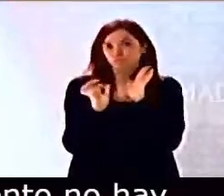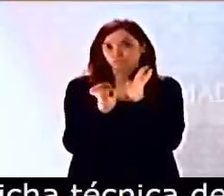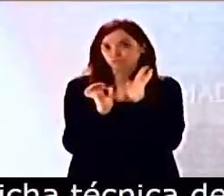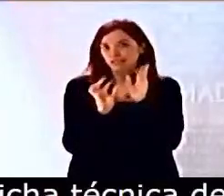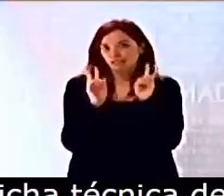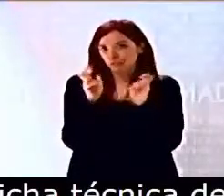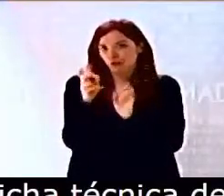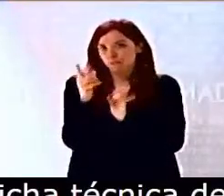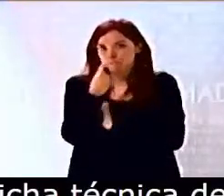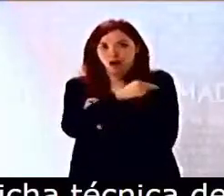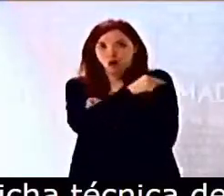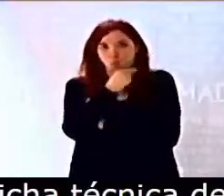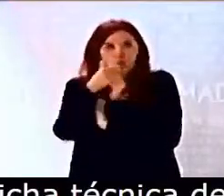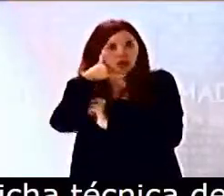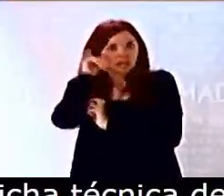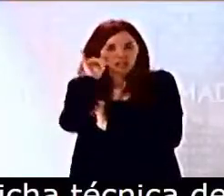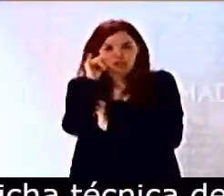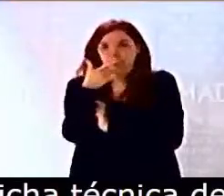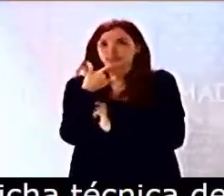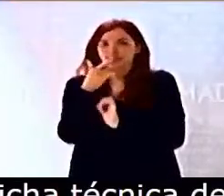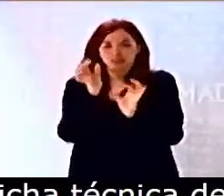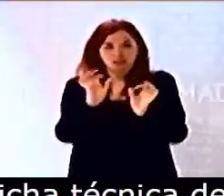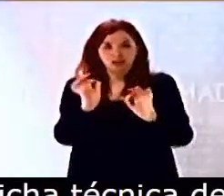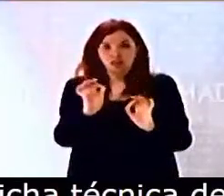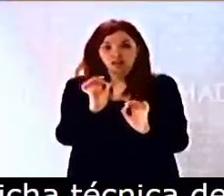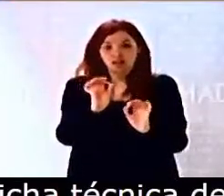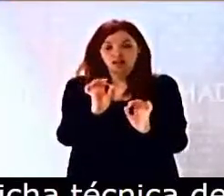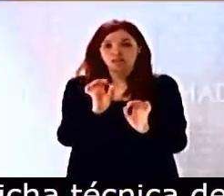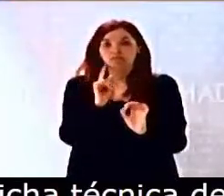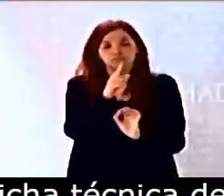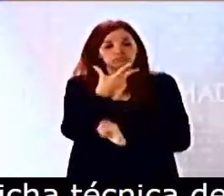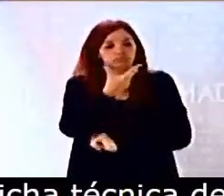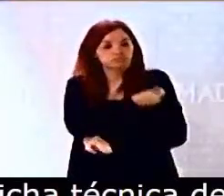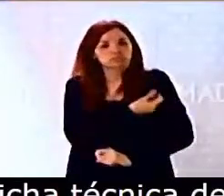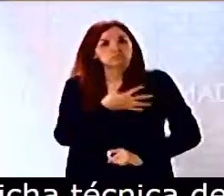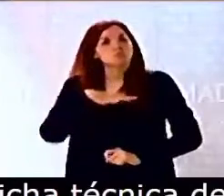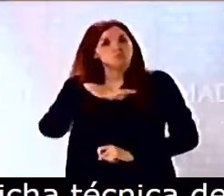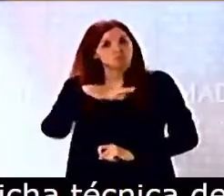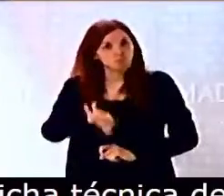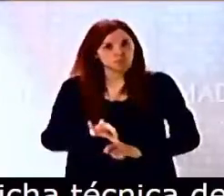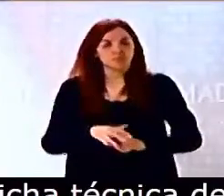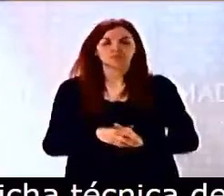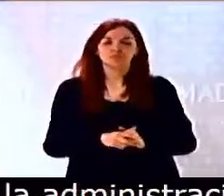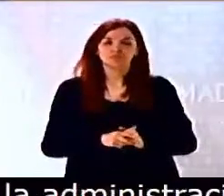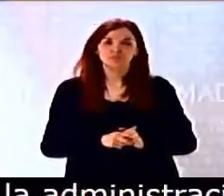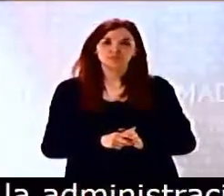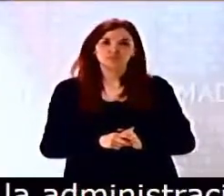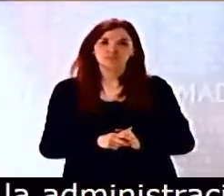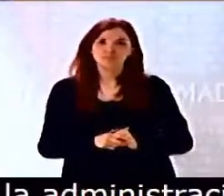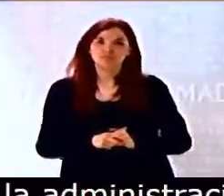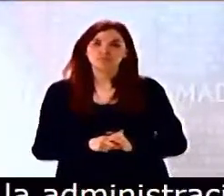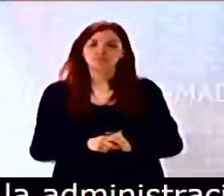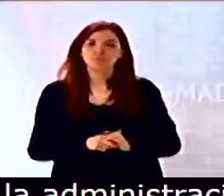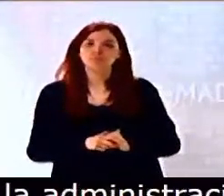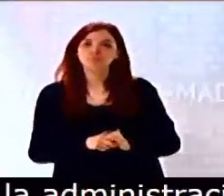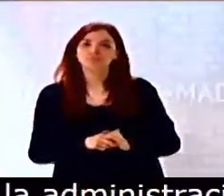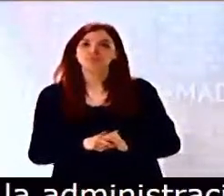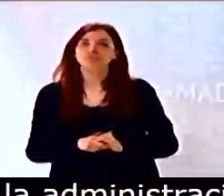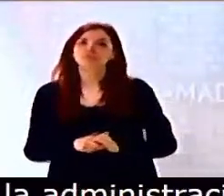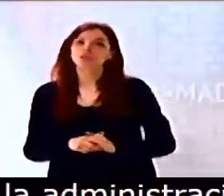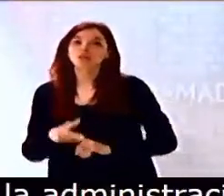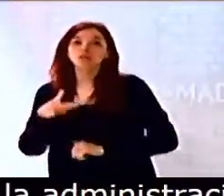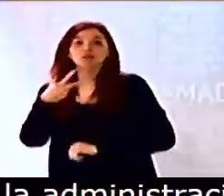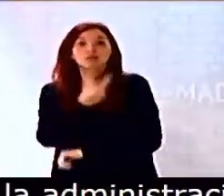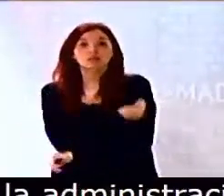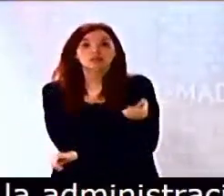vacuna, que contraindique la administración de la vacuna. La administración de la vacuna